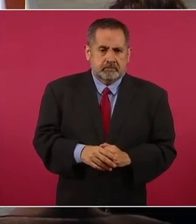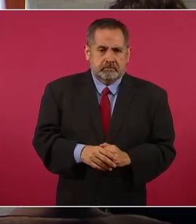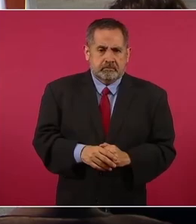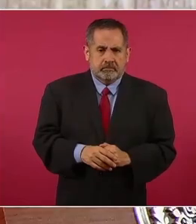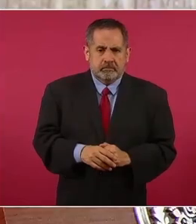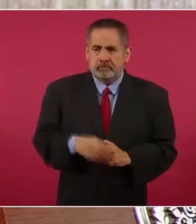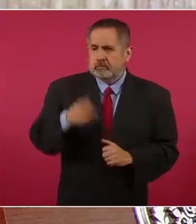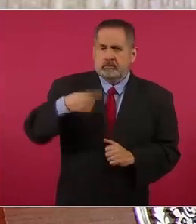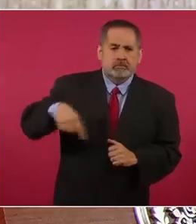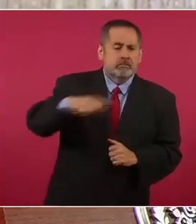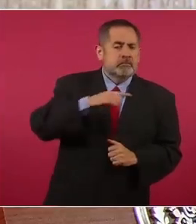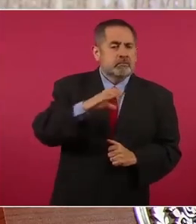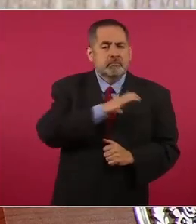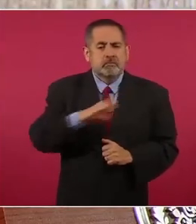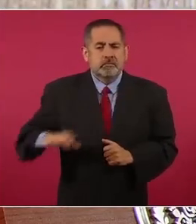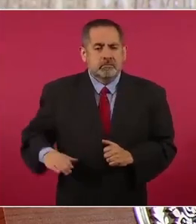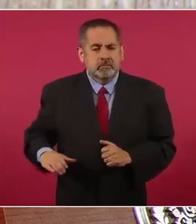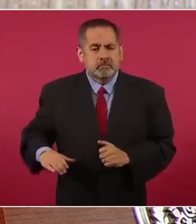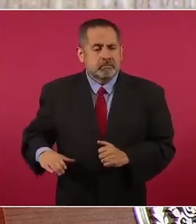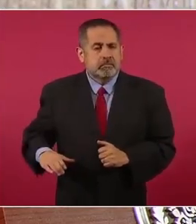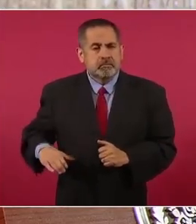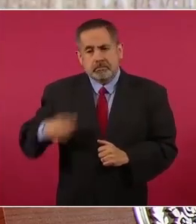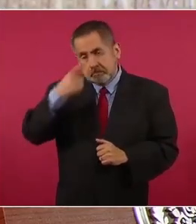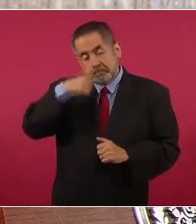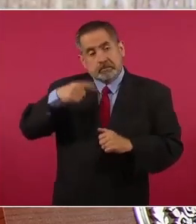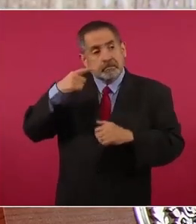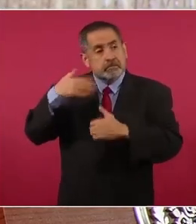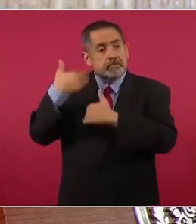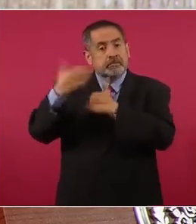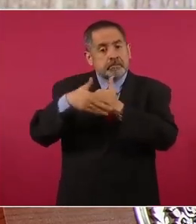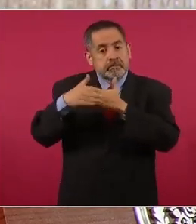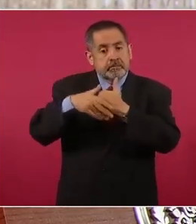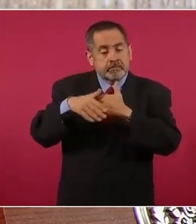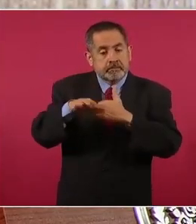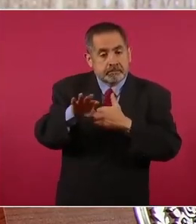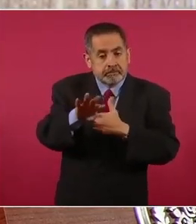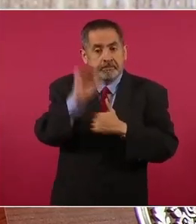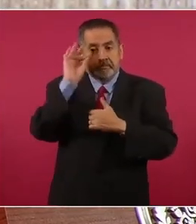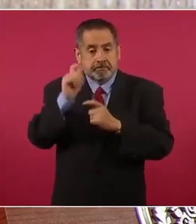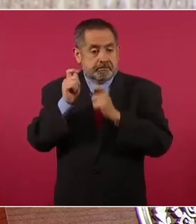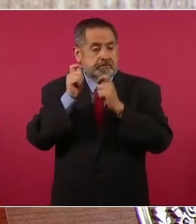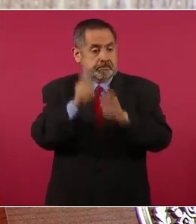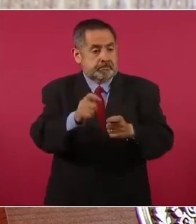los candidatos para los órganos